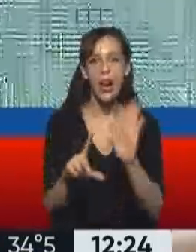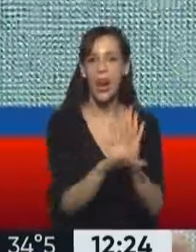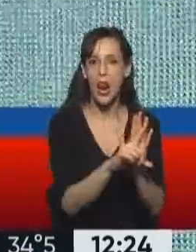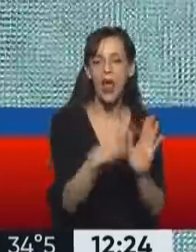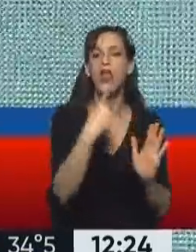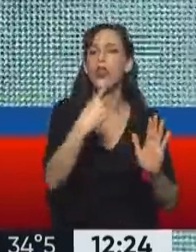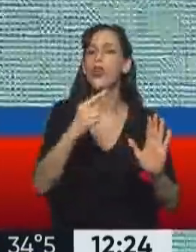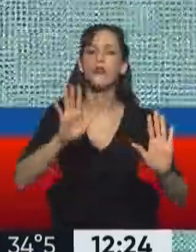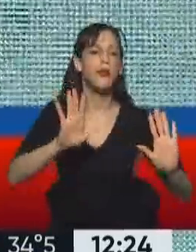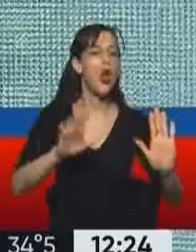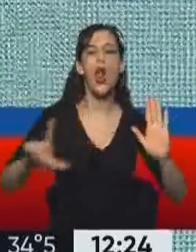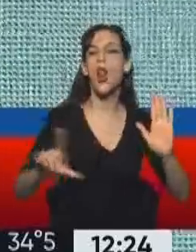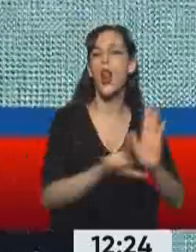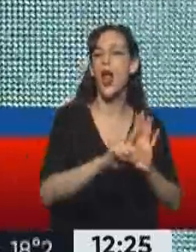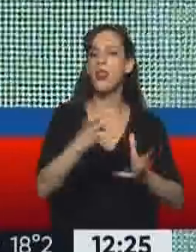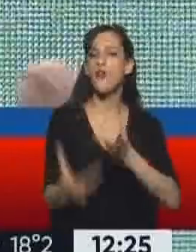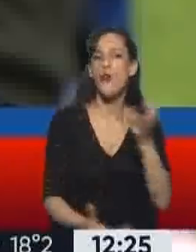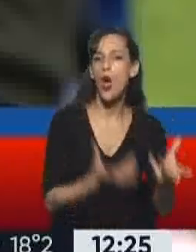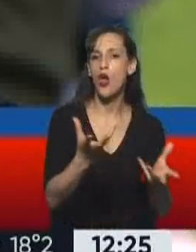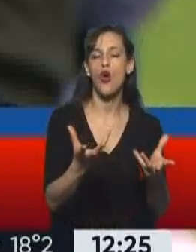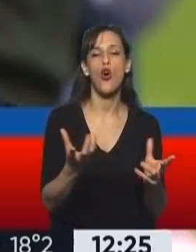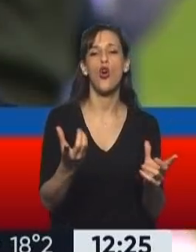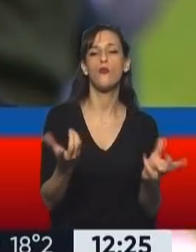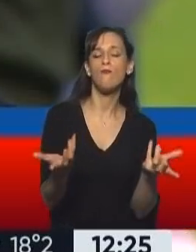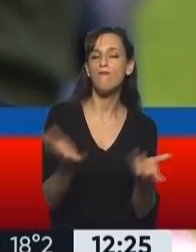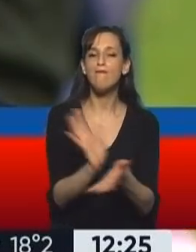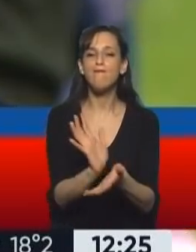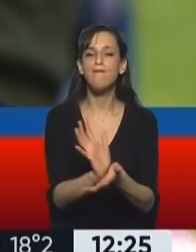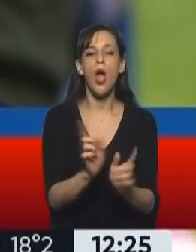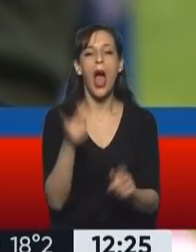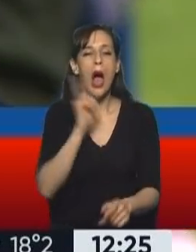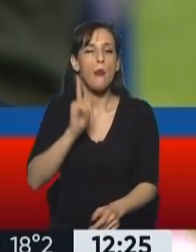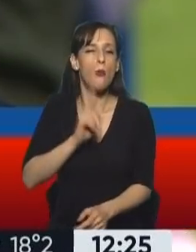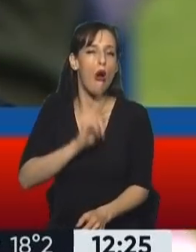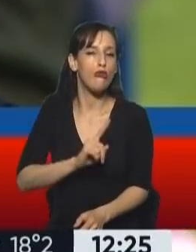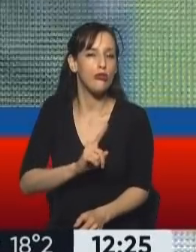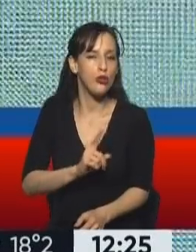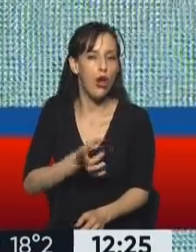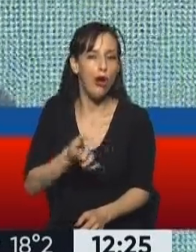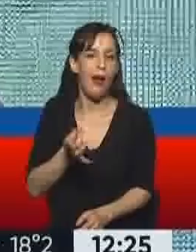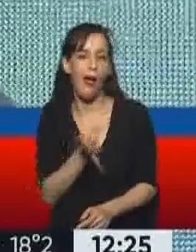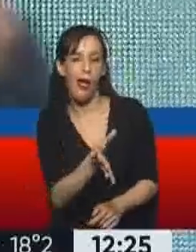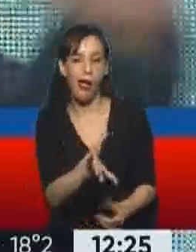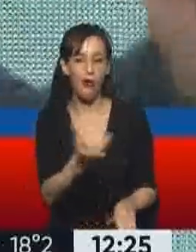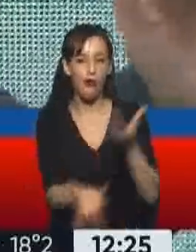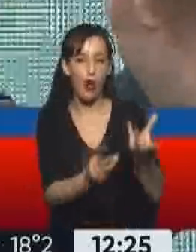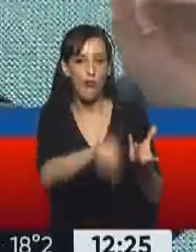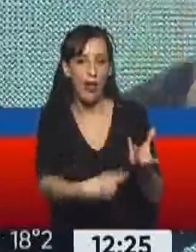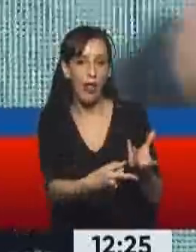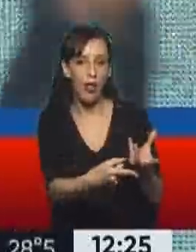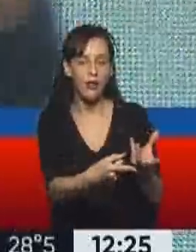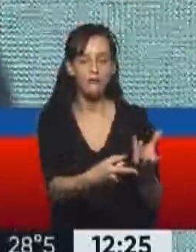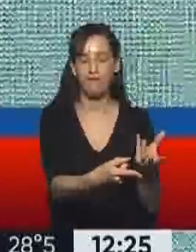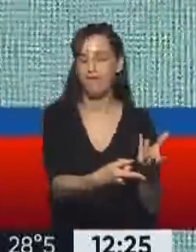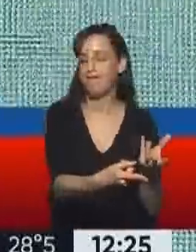del fuego no castiga la intencionalidad. O sea, solo se castigaba la intencionalidad. Esto protege